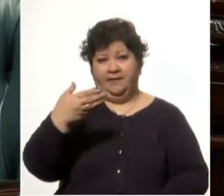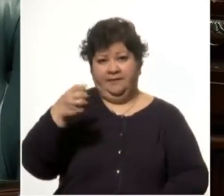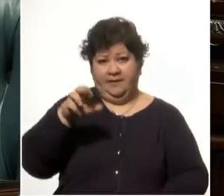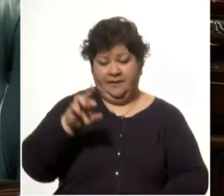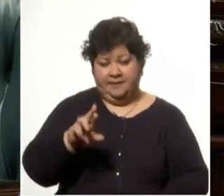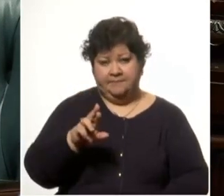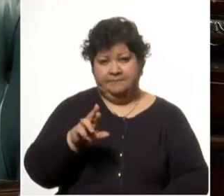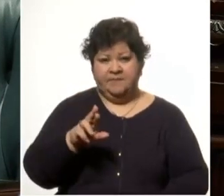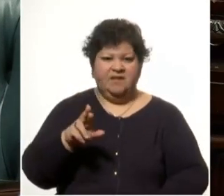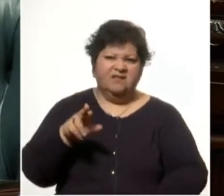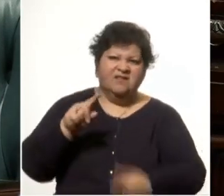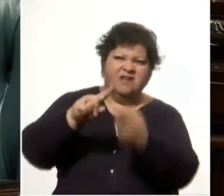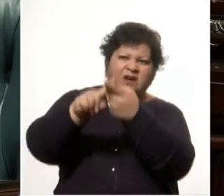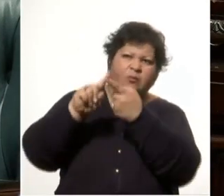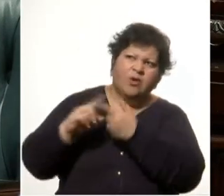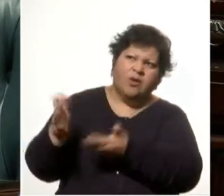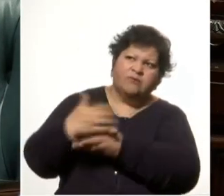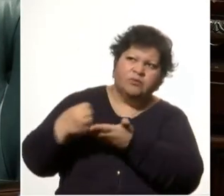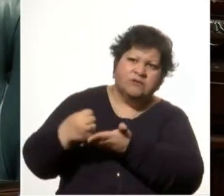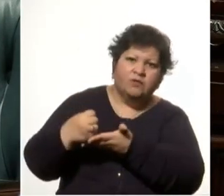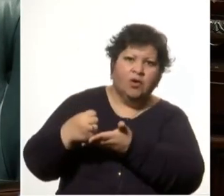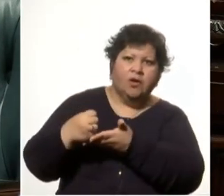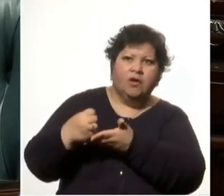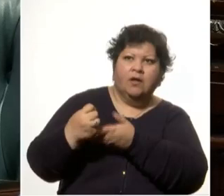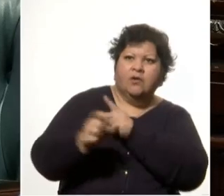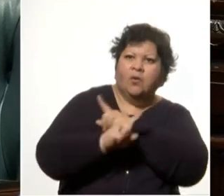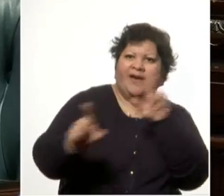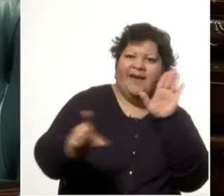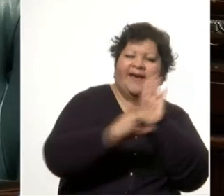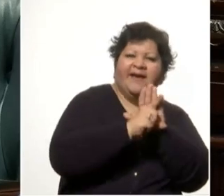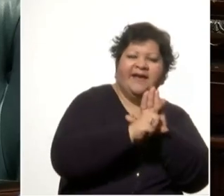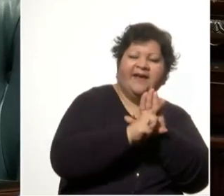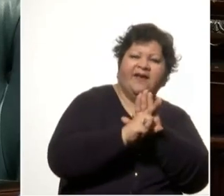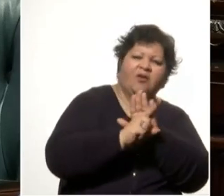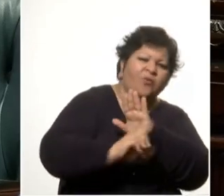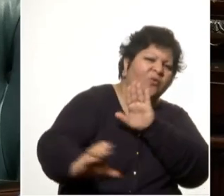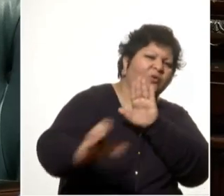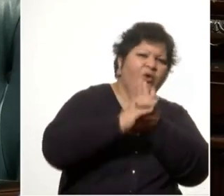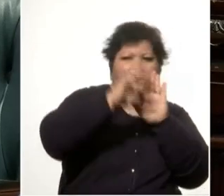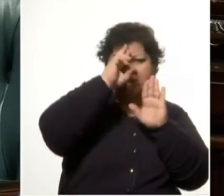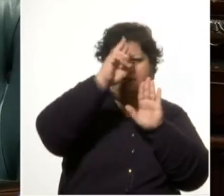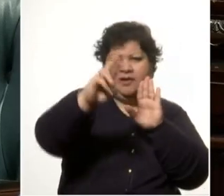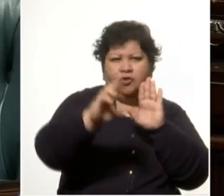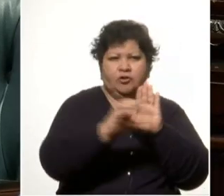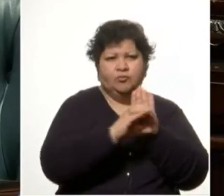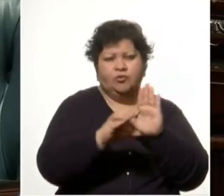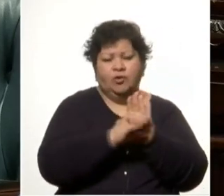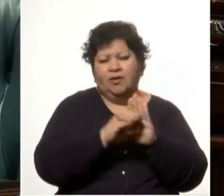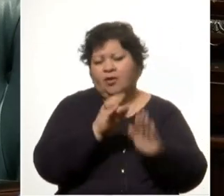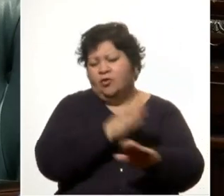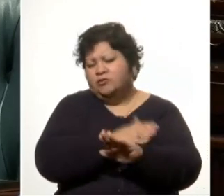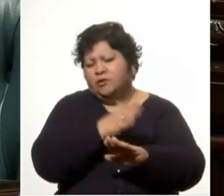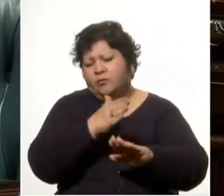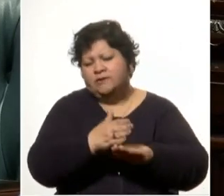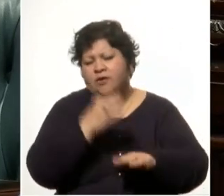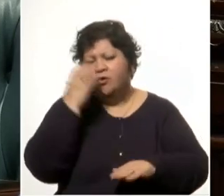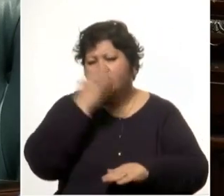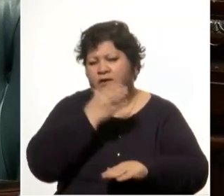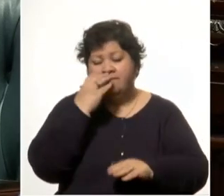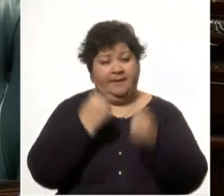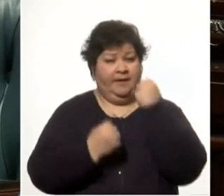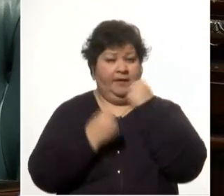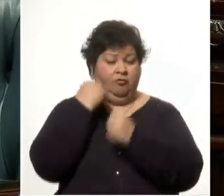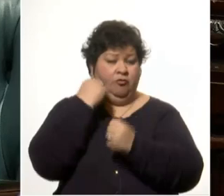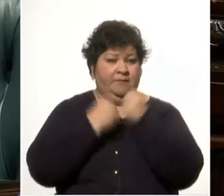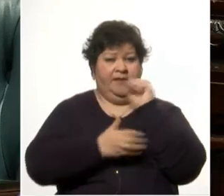este acuerdo abusivo, ilegal, inconstitucional y de pésimas consecuencias para la